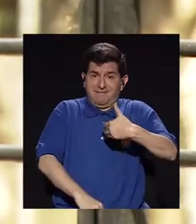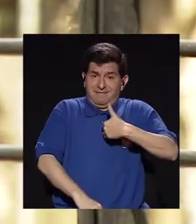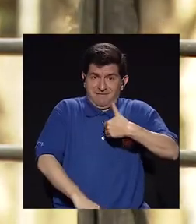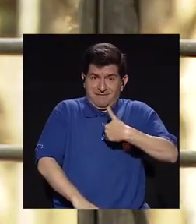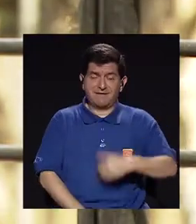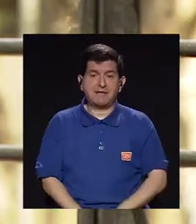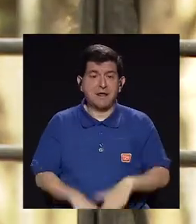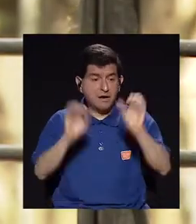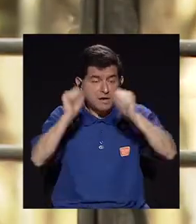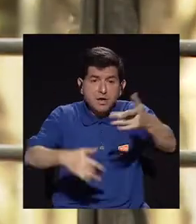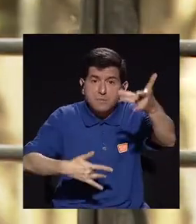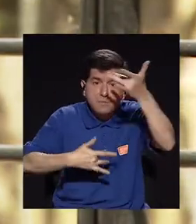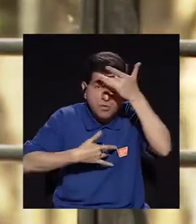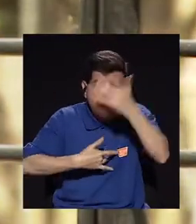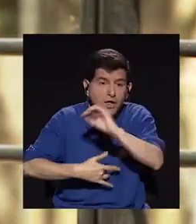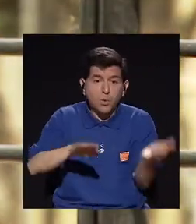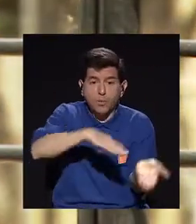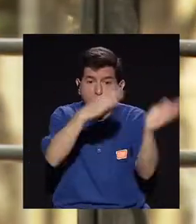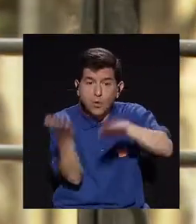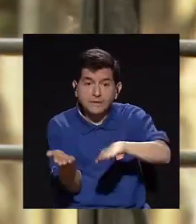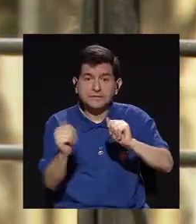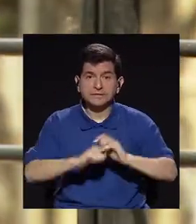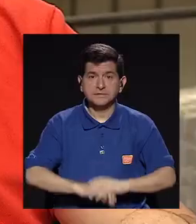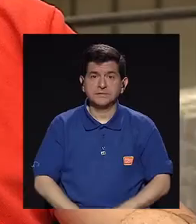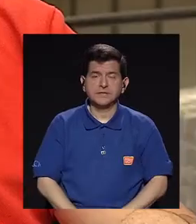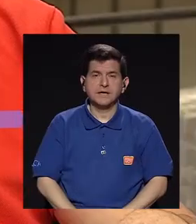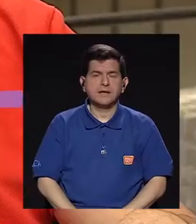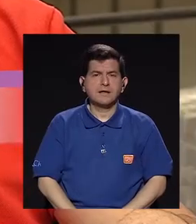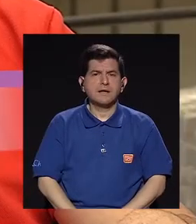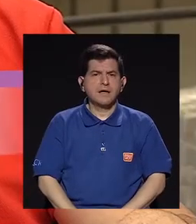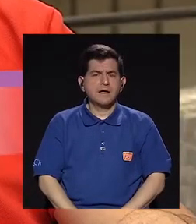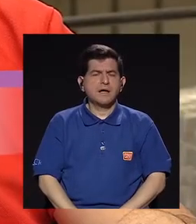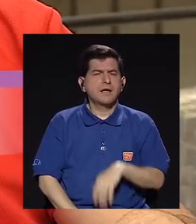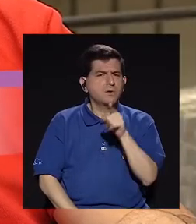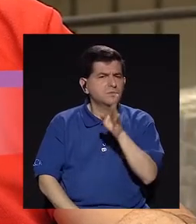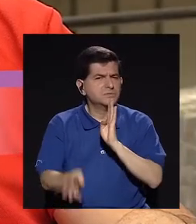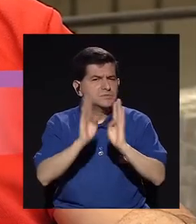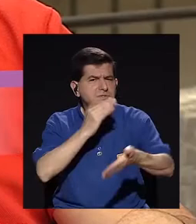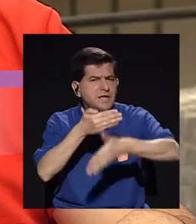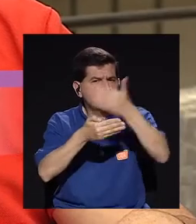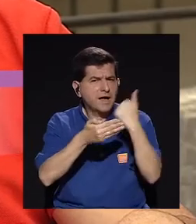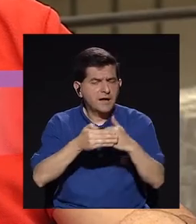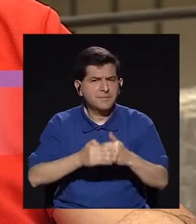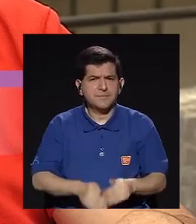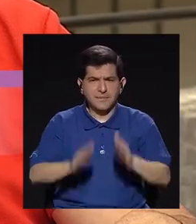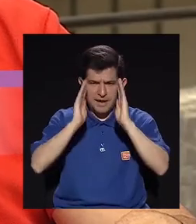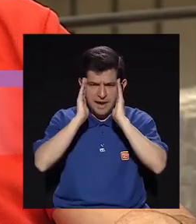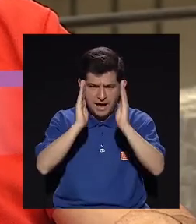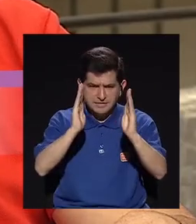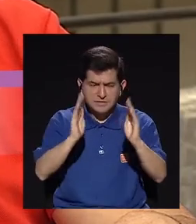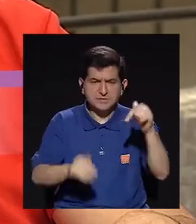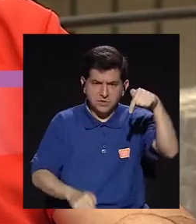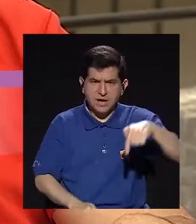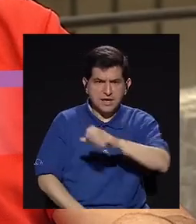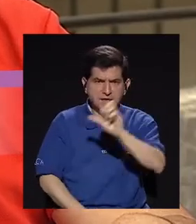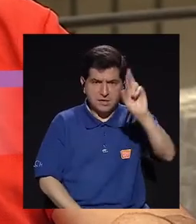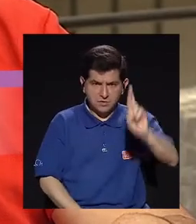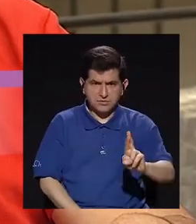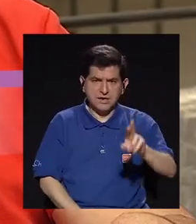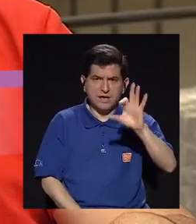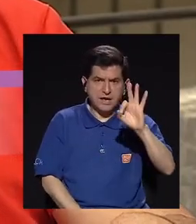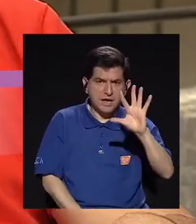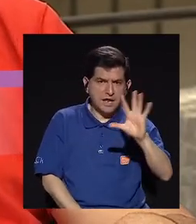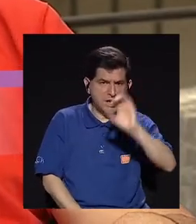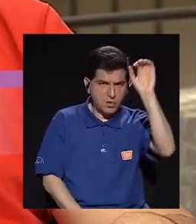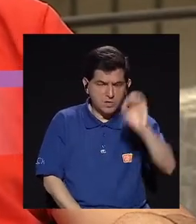tenemos y podemos enfermar e incluso morir. Doctor, ahora cuando usted conversaba de que la cobertura en Costa Rica es de un